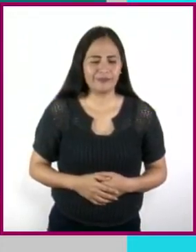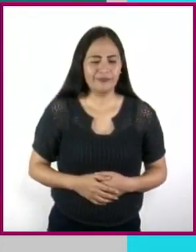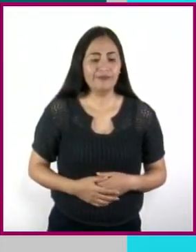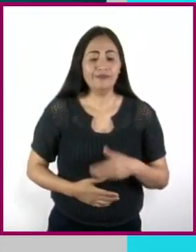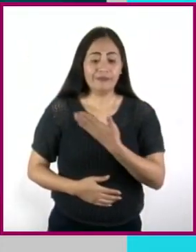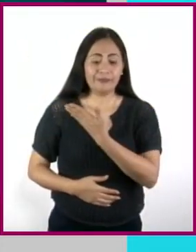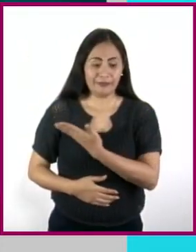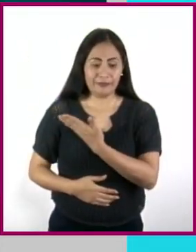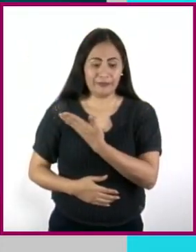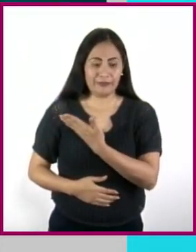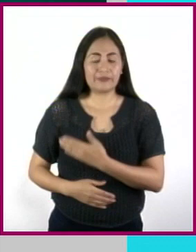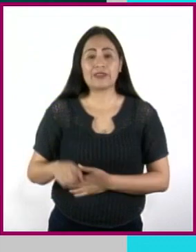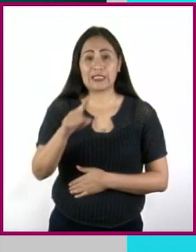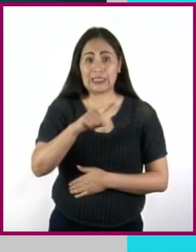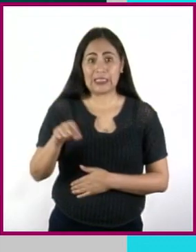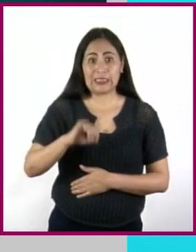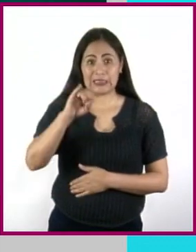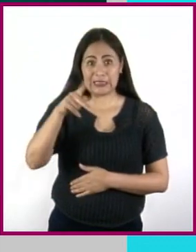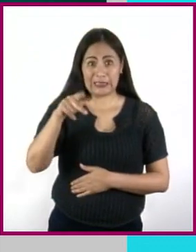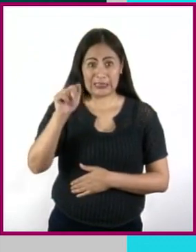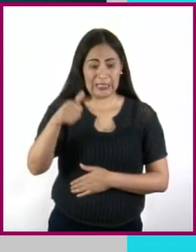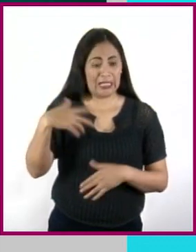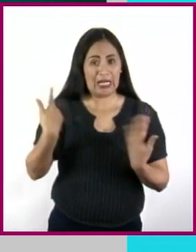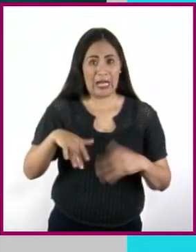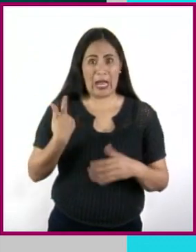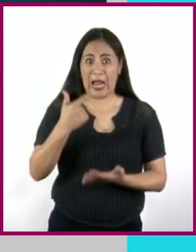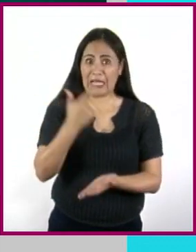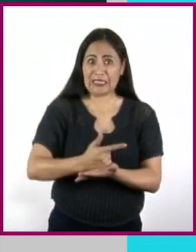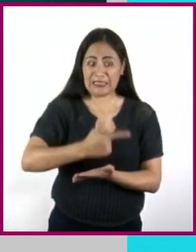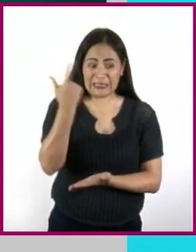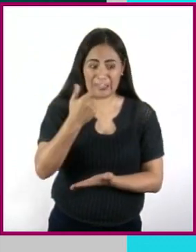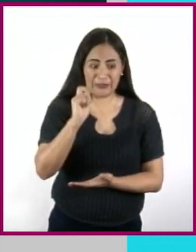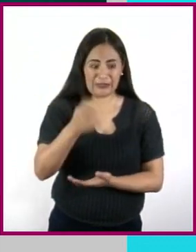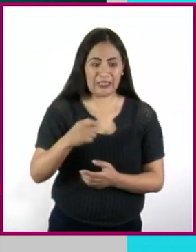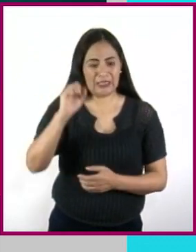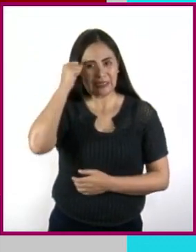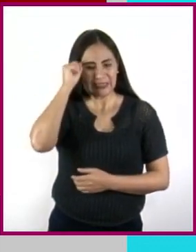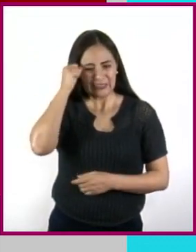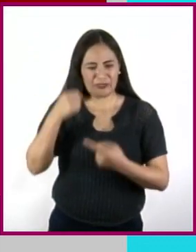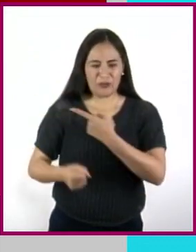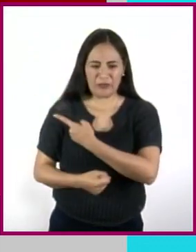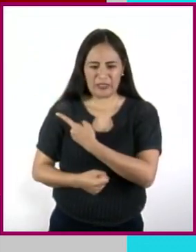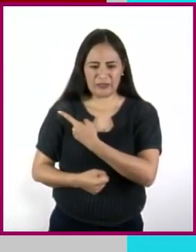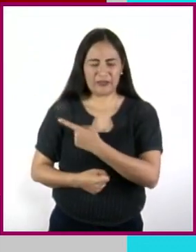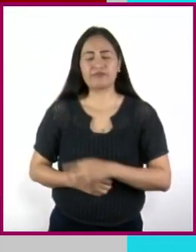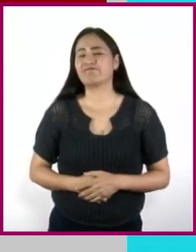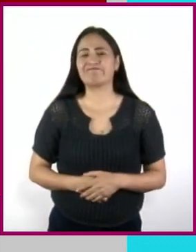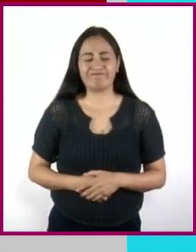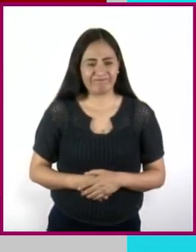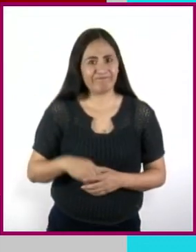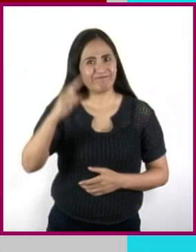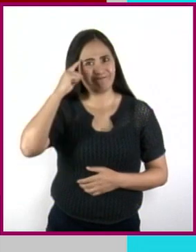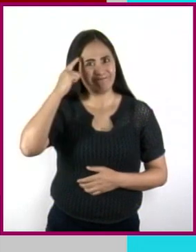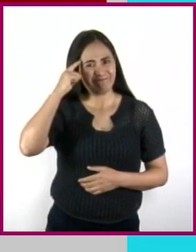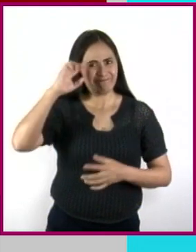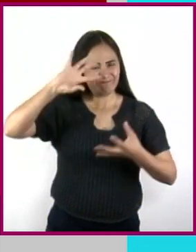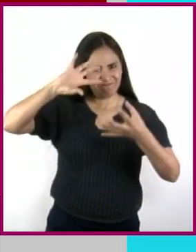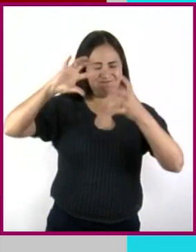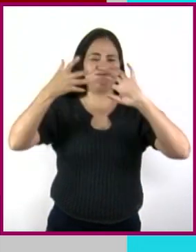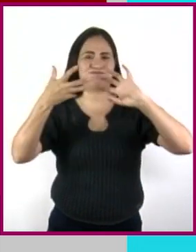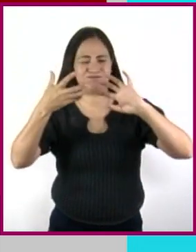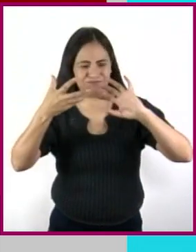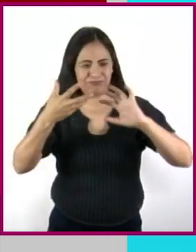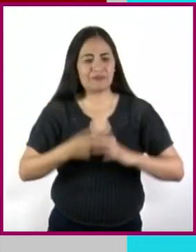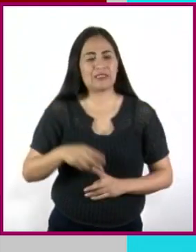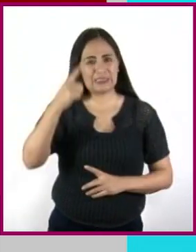las complicaciones más graves del virus del Zika es el síndrome de Guillain-Barré. Este es un trastorno neurológico, es decir,